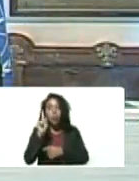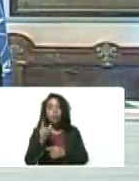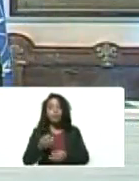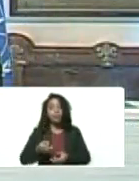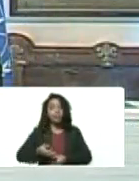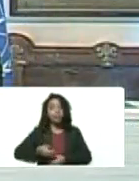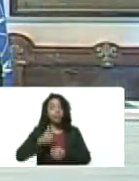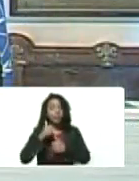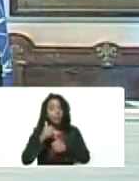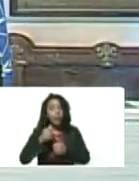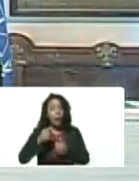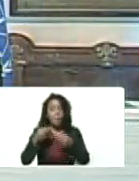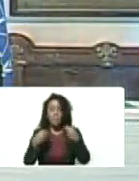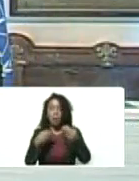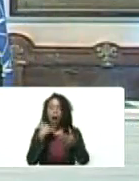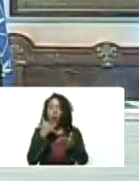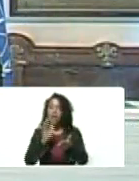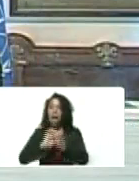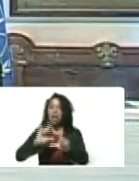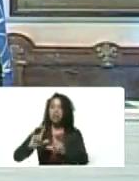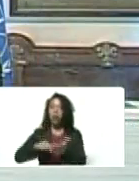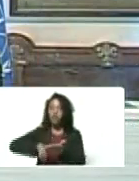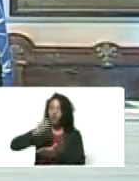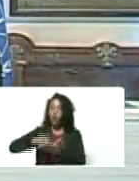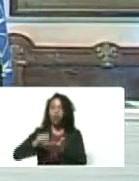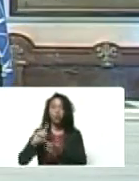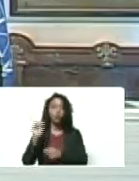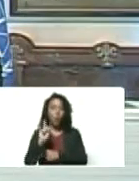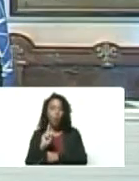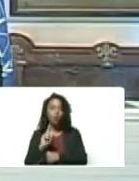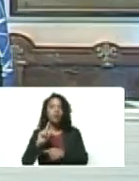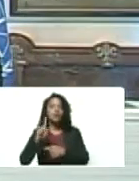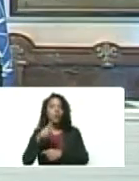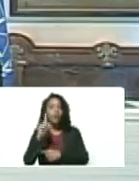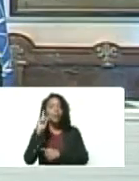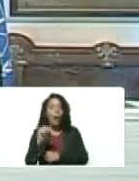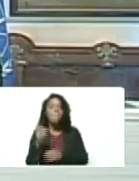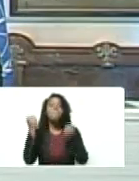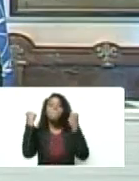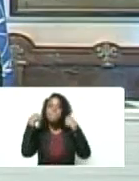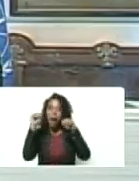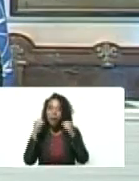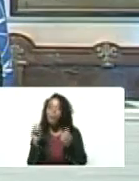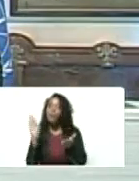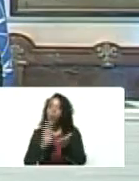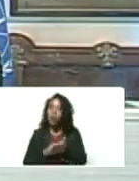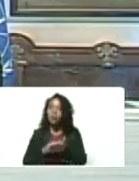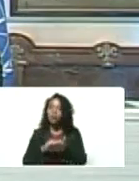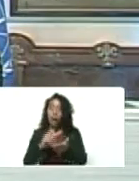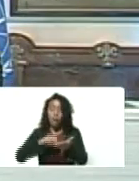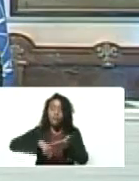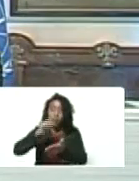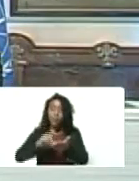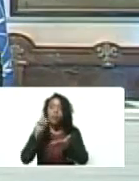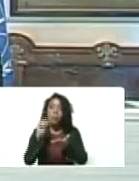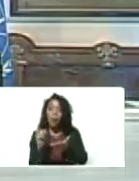cuando es firmado sino algo que podemos poner en la práctica además de